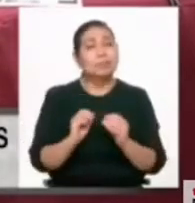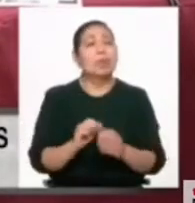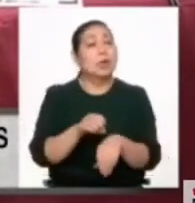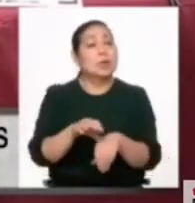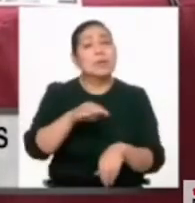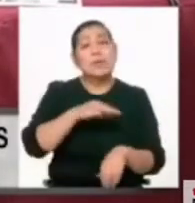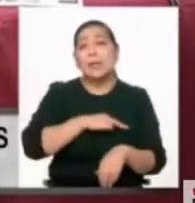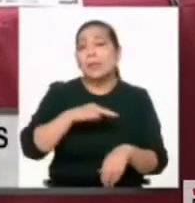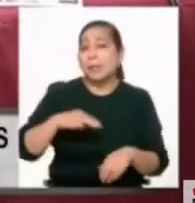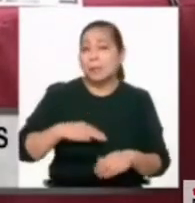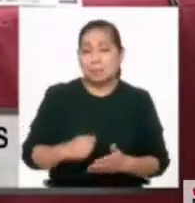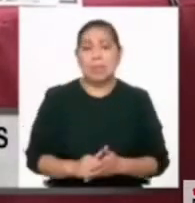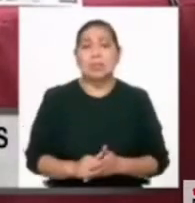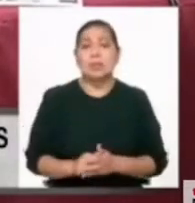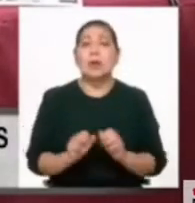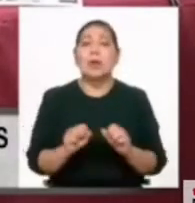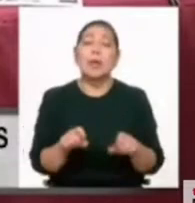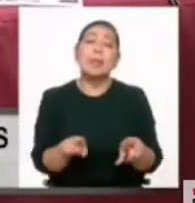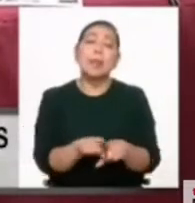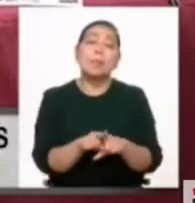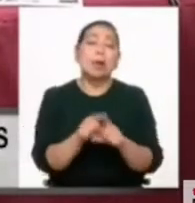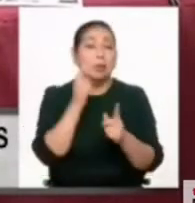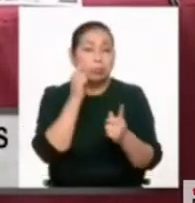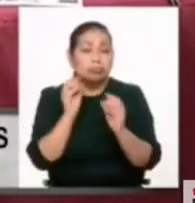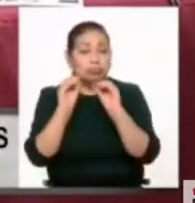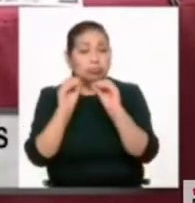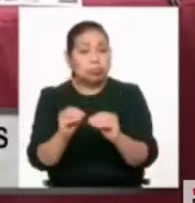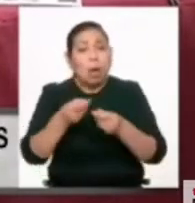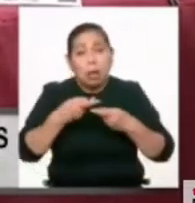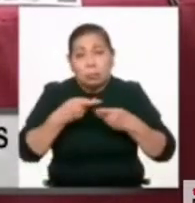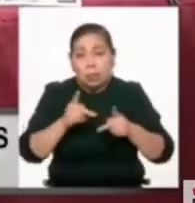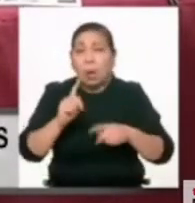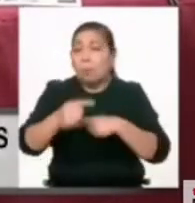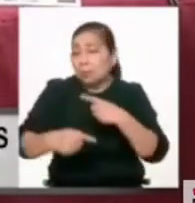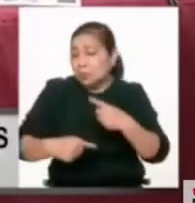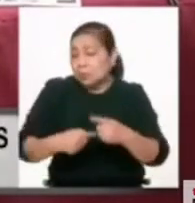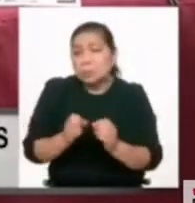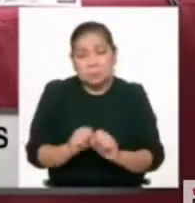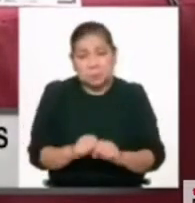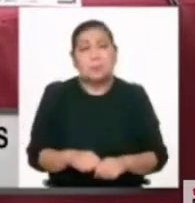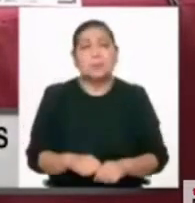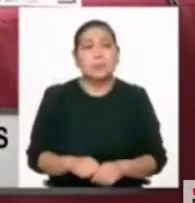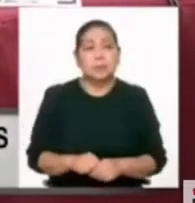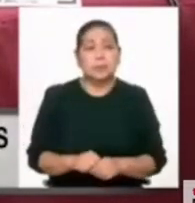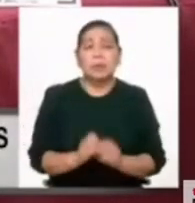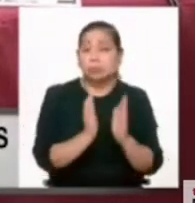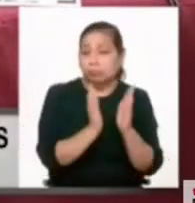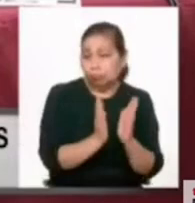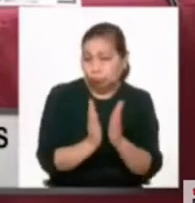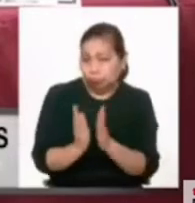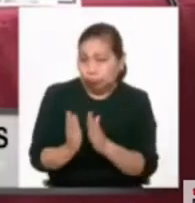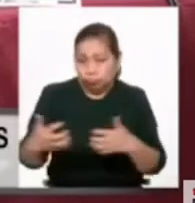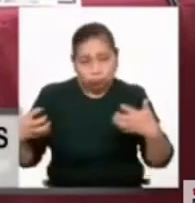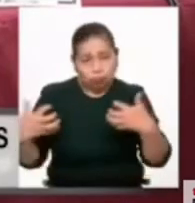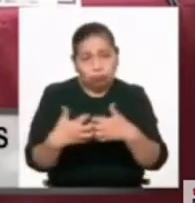proponiendo al Consejo de Ministros. Y asimismo también se pondrá en conocimiento a la prensa las próximas horas que se organizará